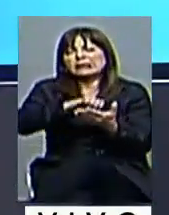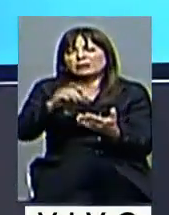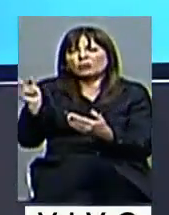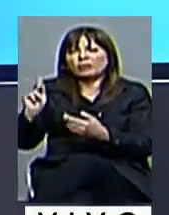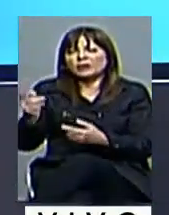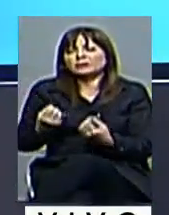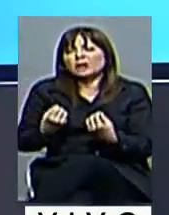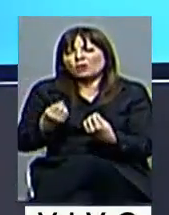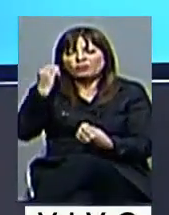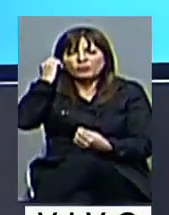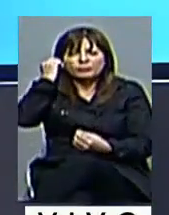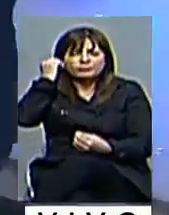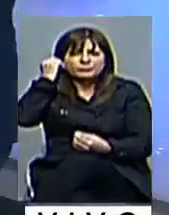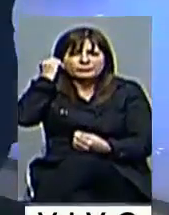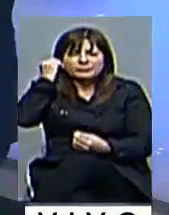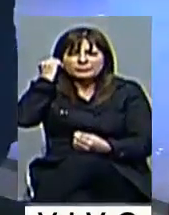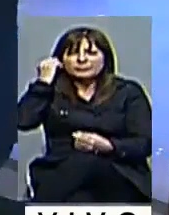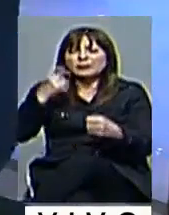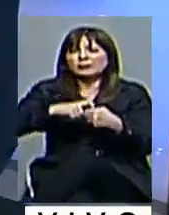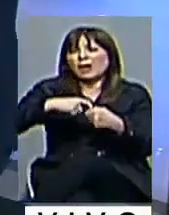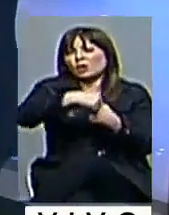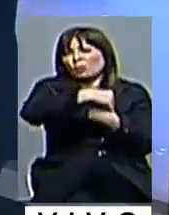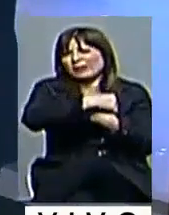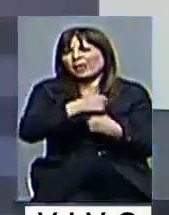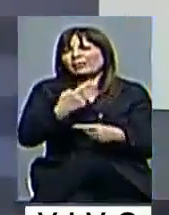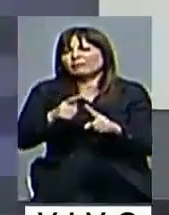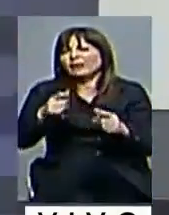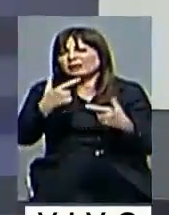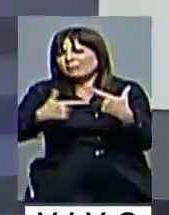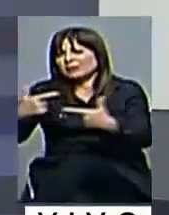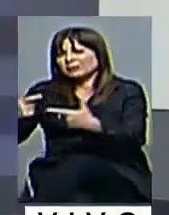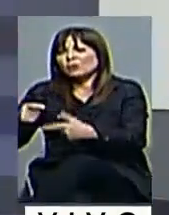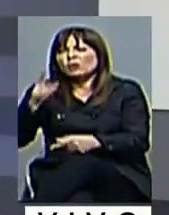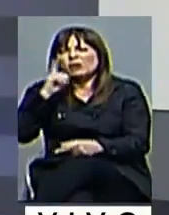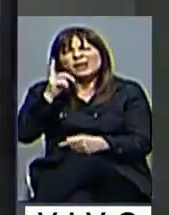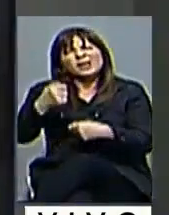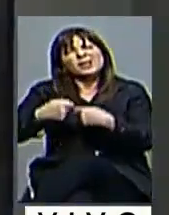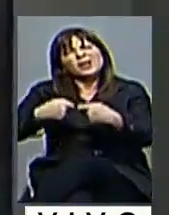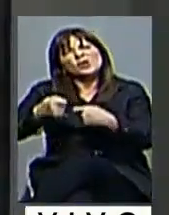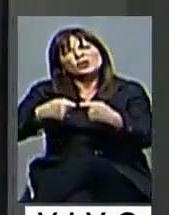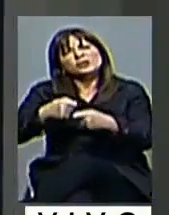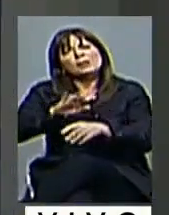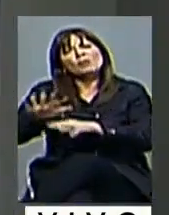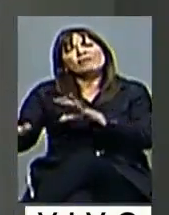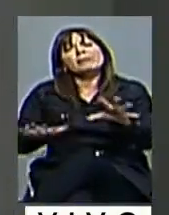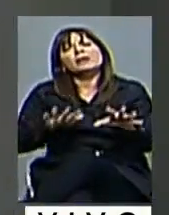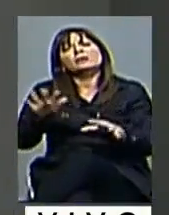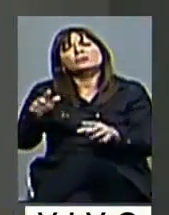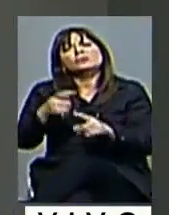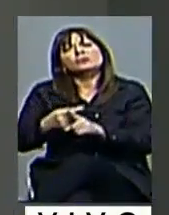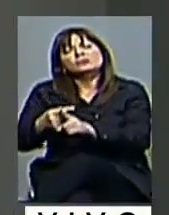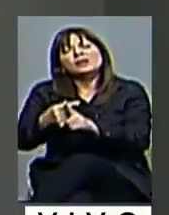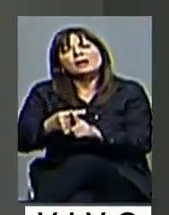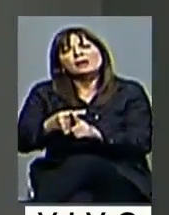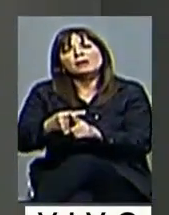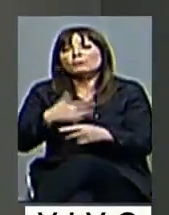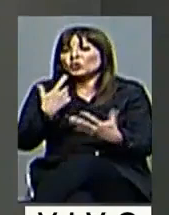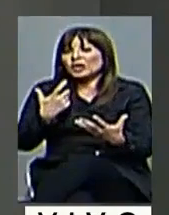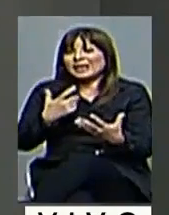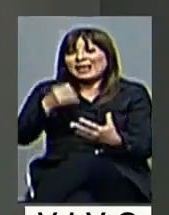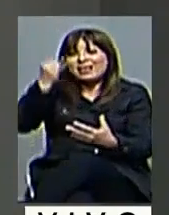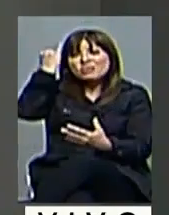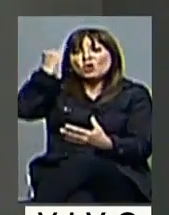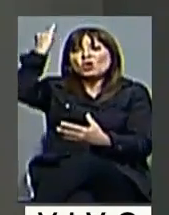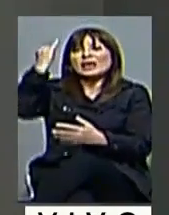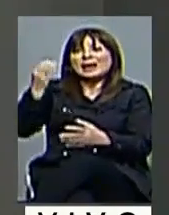que aglomera partidos de un espectro al otro dentro de esto mismo, ¿quién negocia, quién conversa con los movimientos sociales? Porque ideológicamente los movimientos